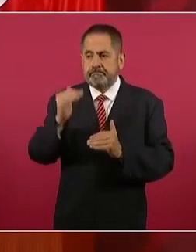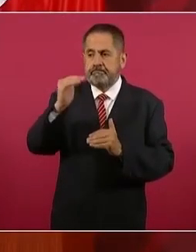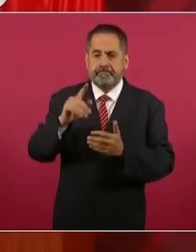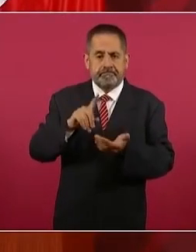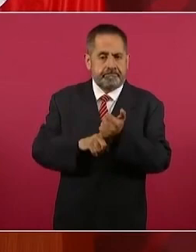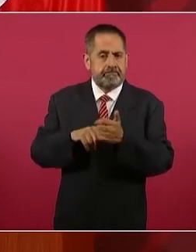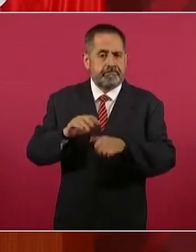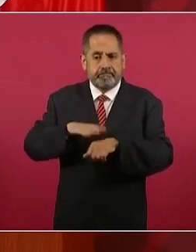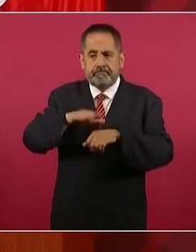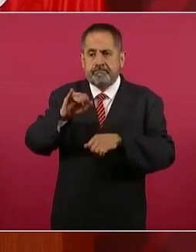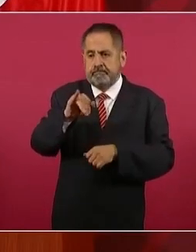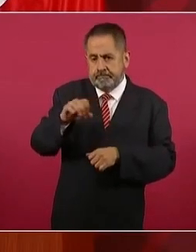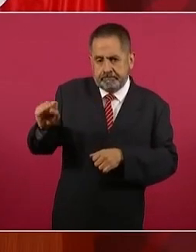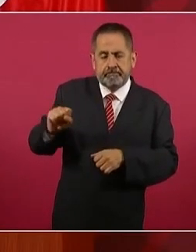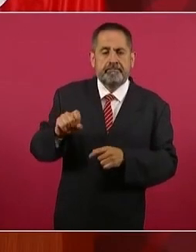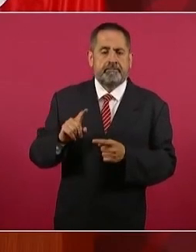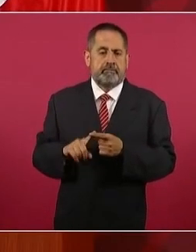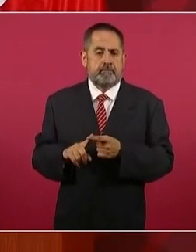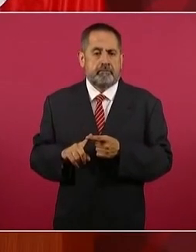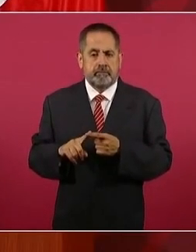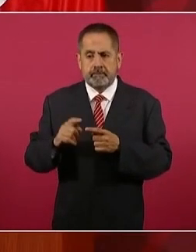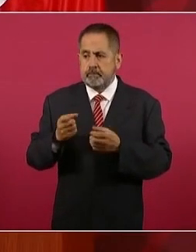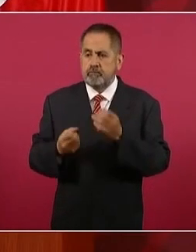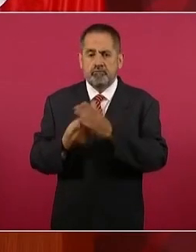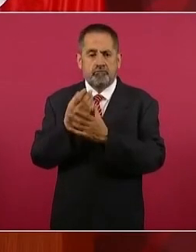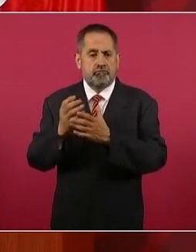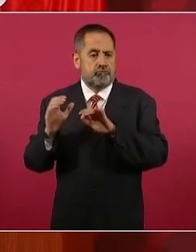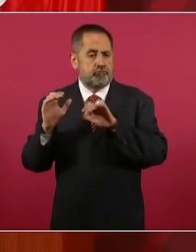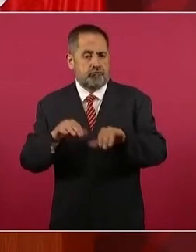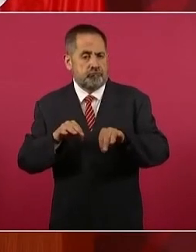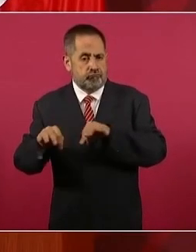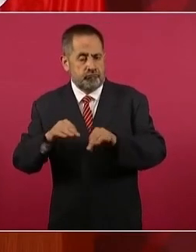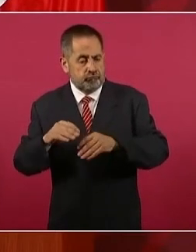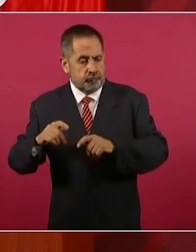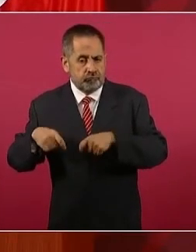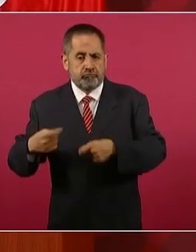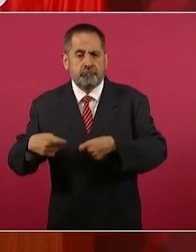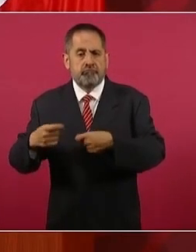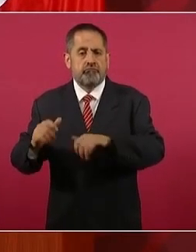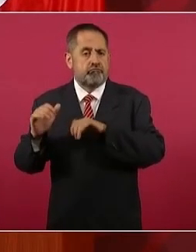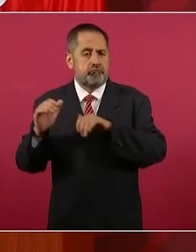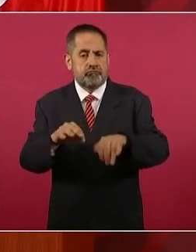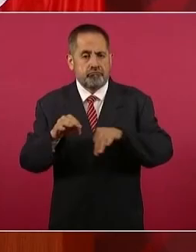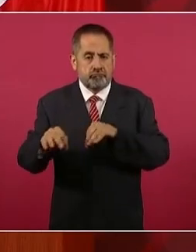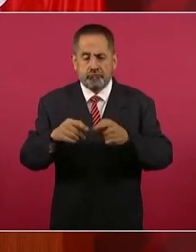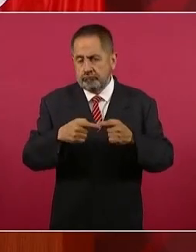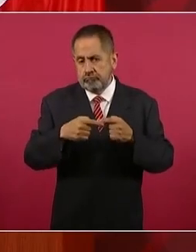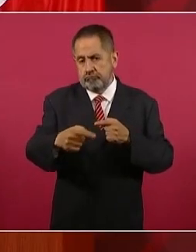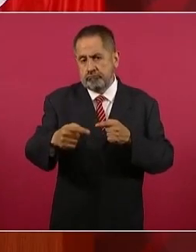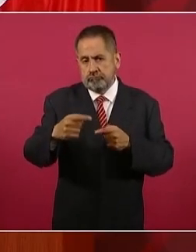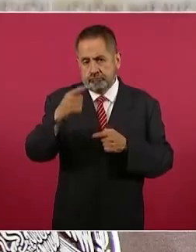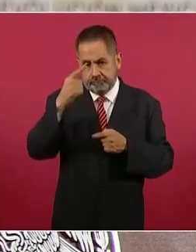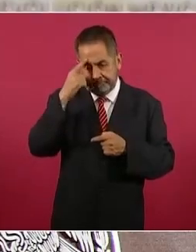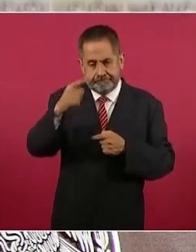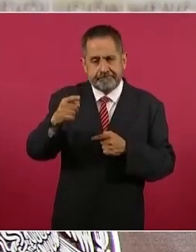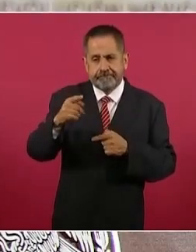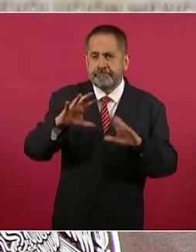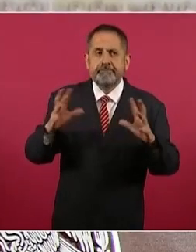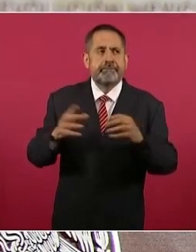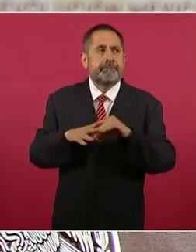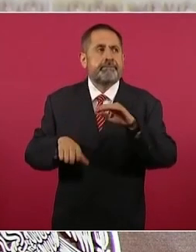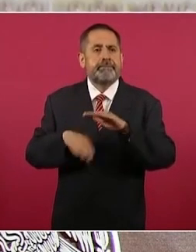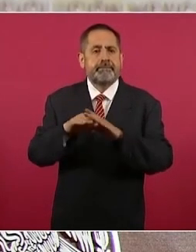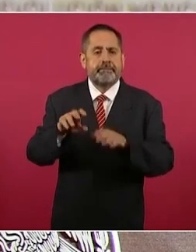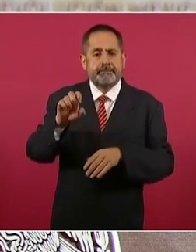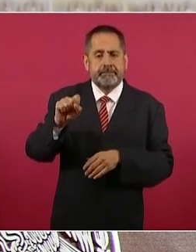residentes del seguro social y luego que se contrató en el proceso de de la jornada anterior se está llegando